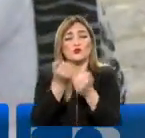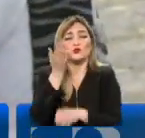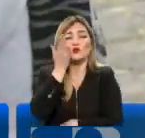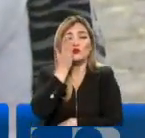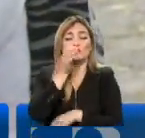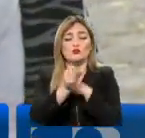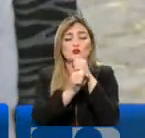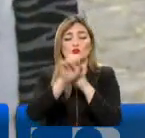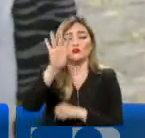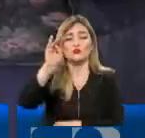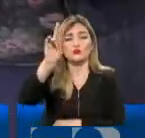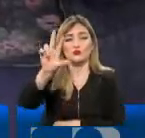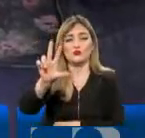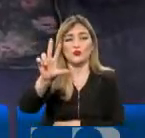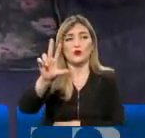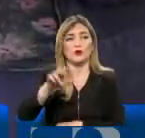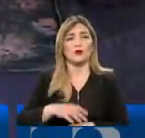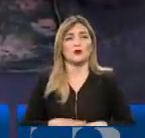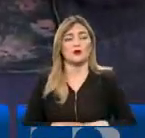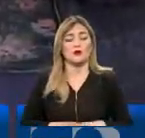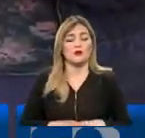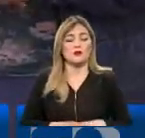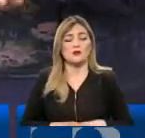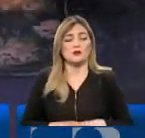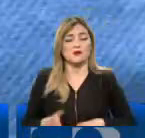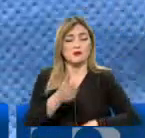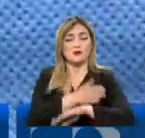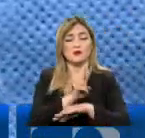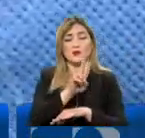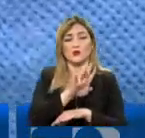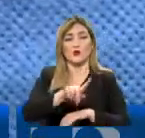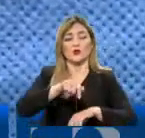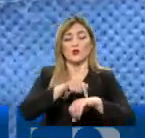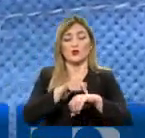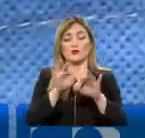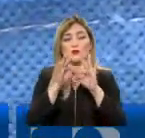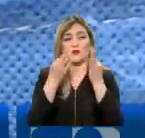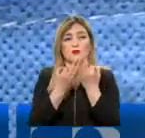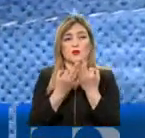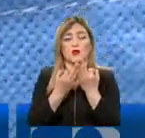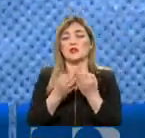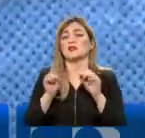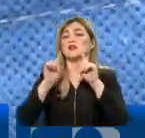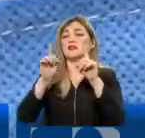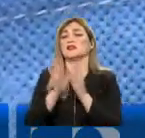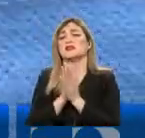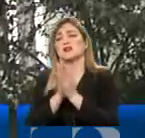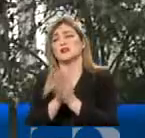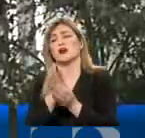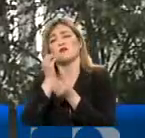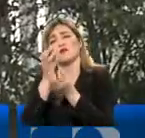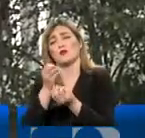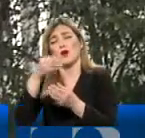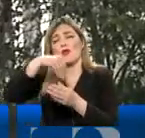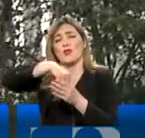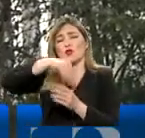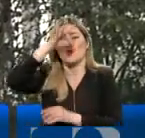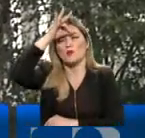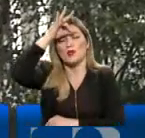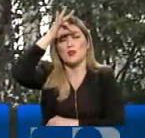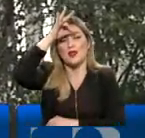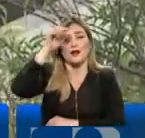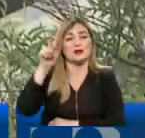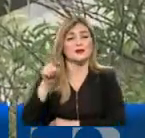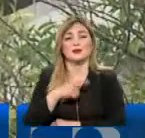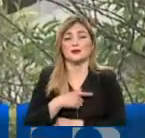de 73 años. Tan solo 24 horas antes, esta familia le comentó a este noticiero que al interior del hospital Eugenio